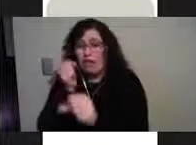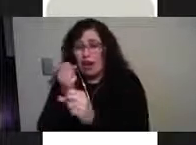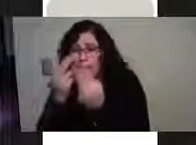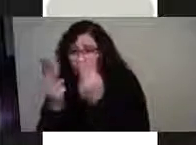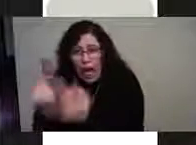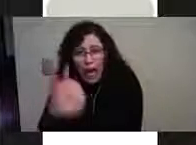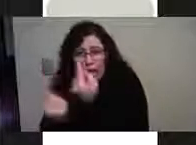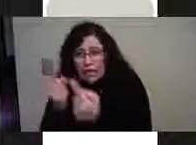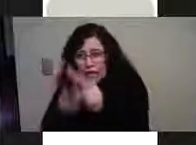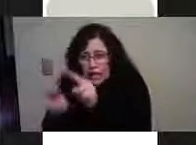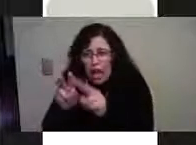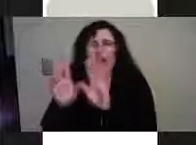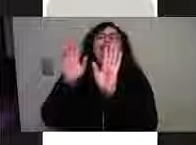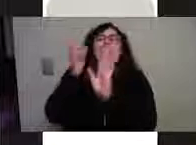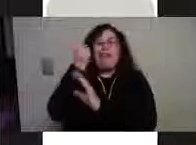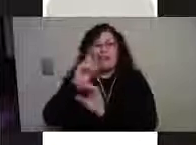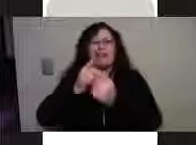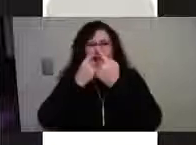bien las diferencias clínicas.